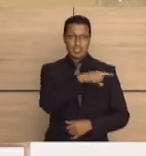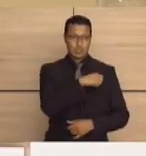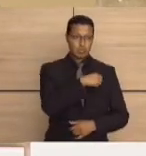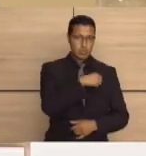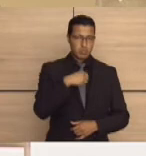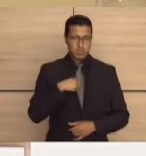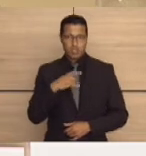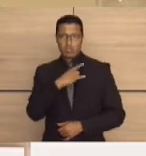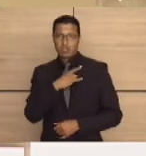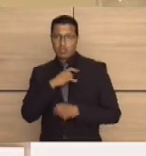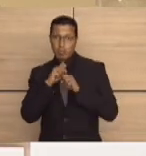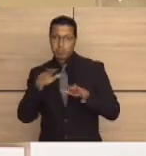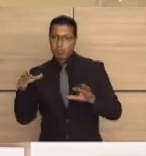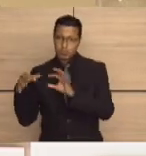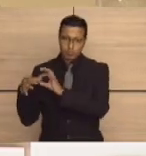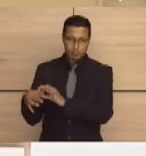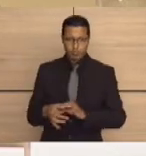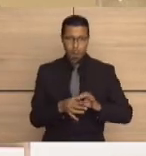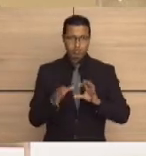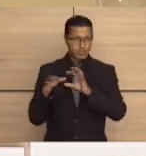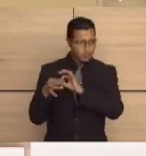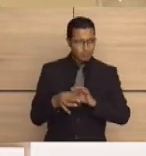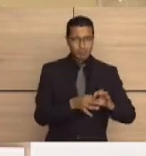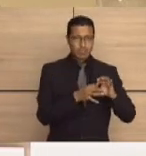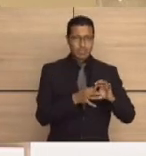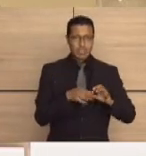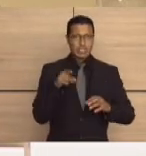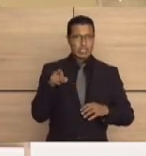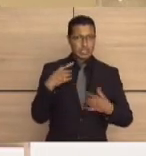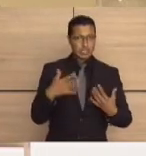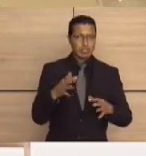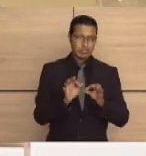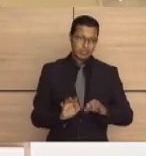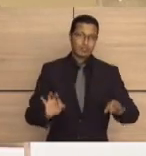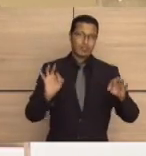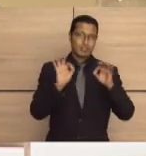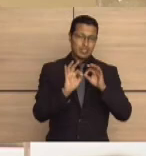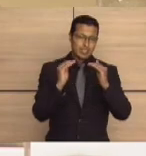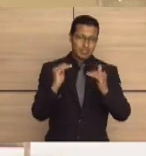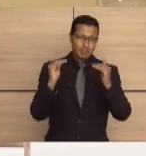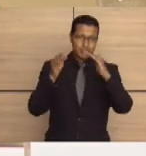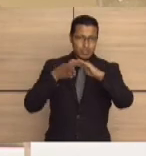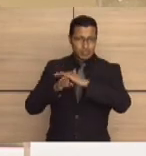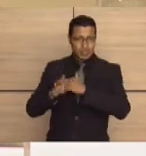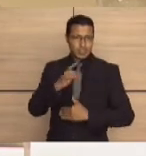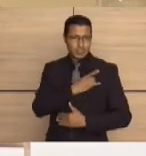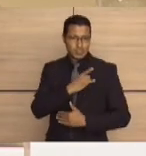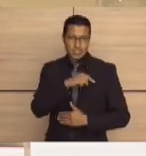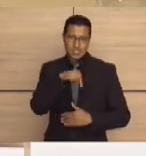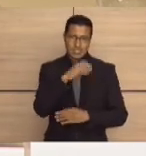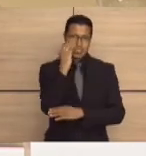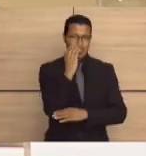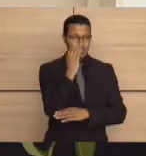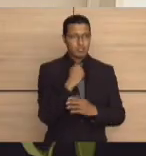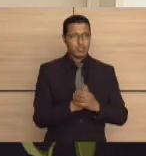estén uniendo también en un fin común, y es como que resaltar la importancia de la educación superior en el país, pues son como cambios